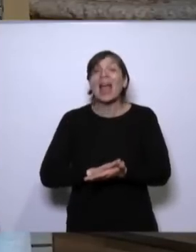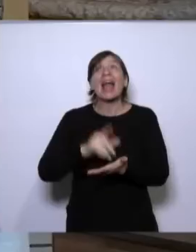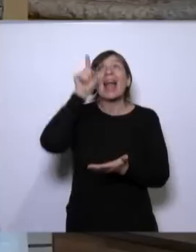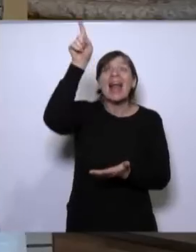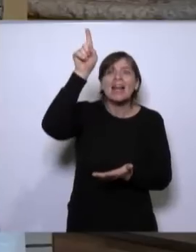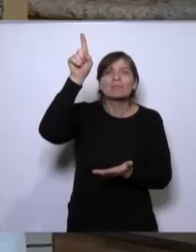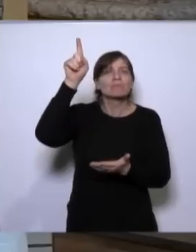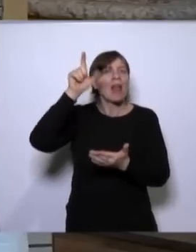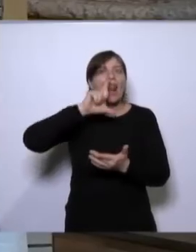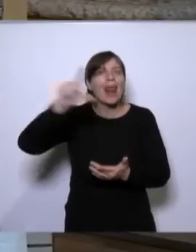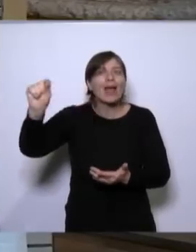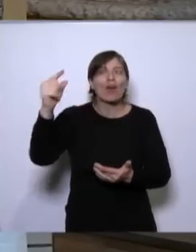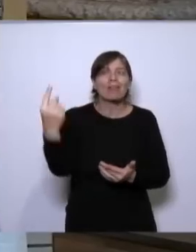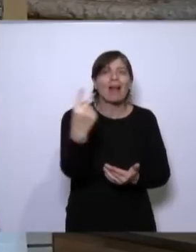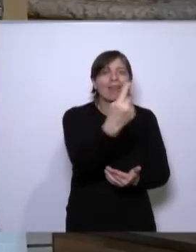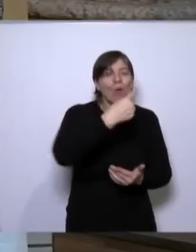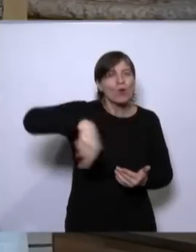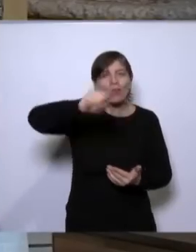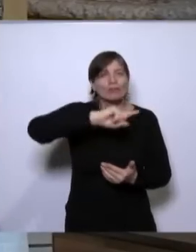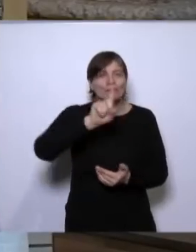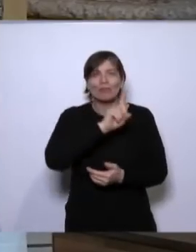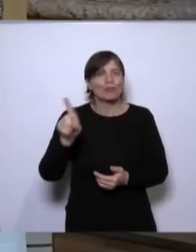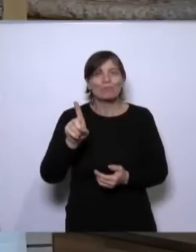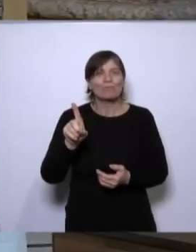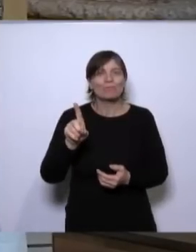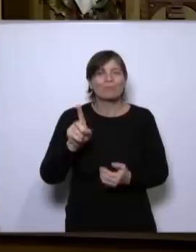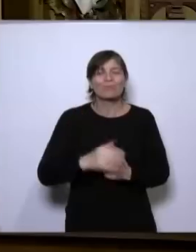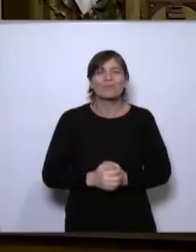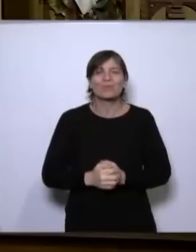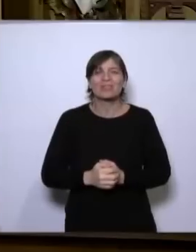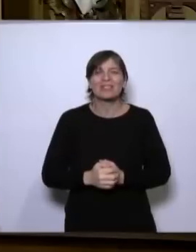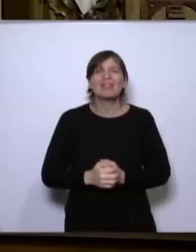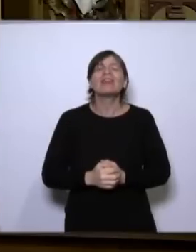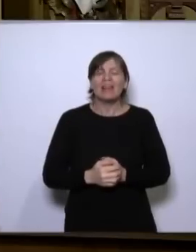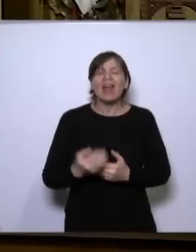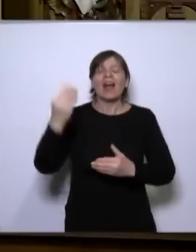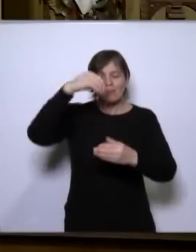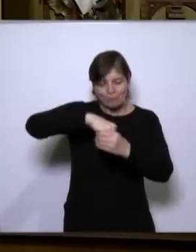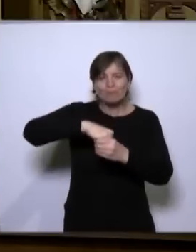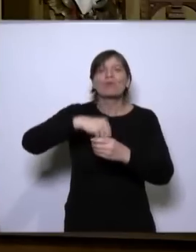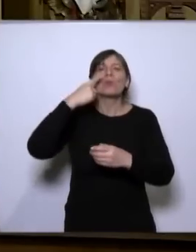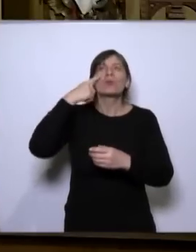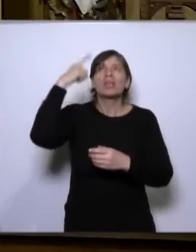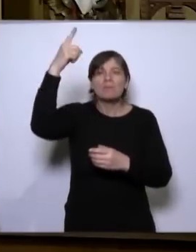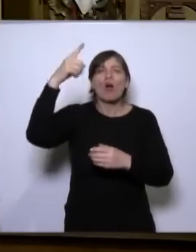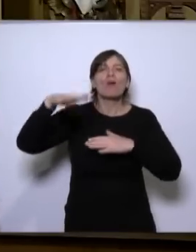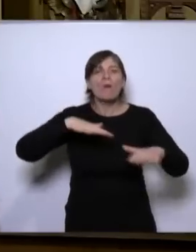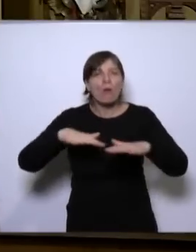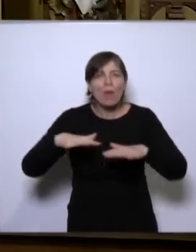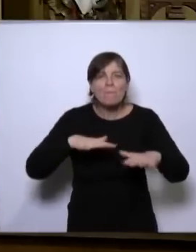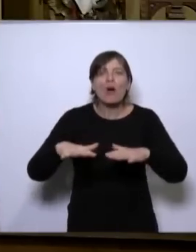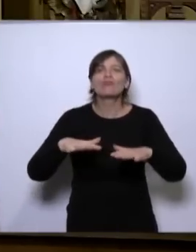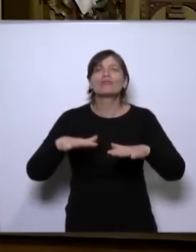Él no está lejos de cada uno de nosotros. En Él vivimos, nos